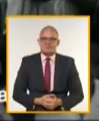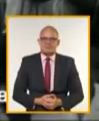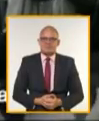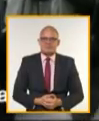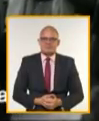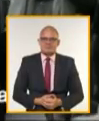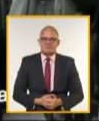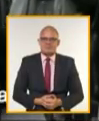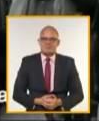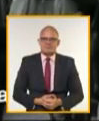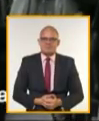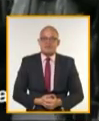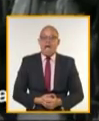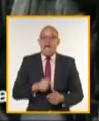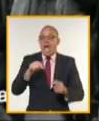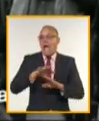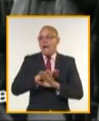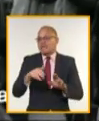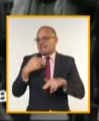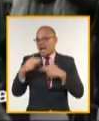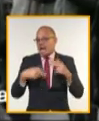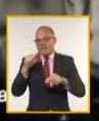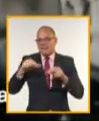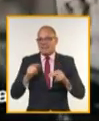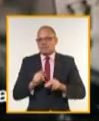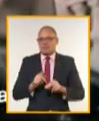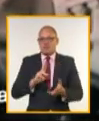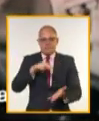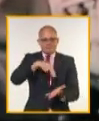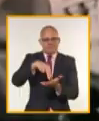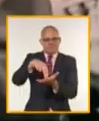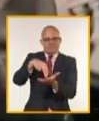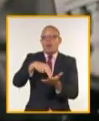Los himnos de ambas naciones inician el fraternal acto.